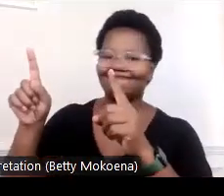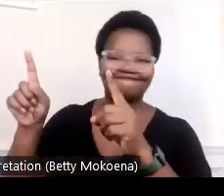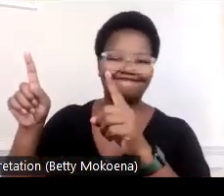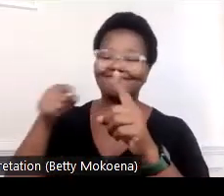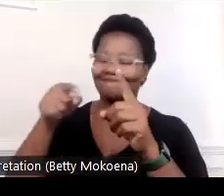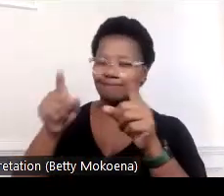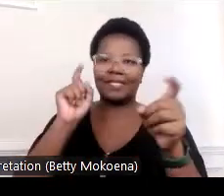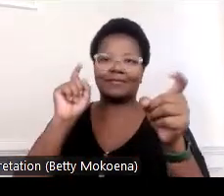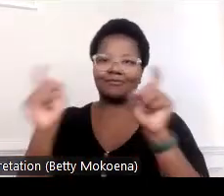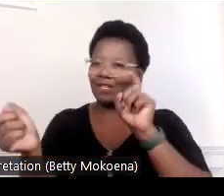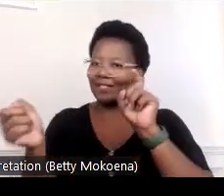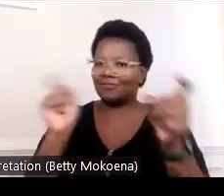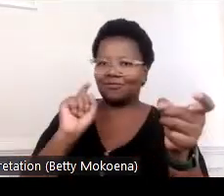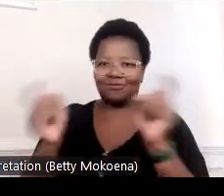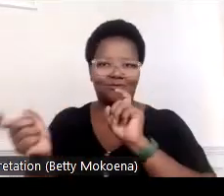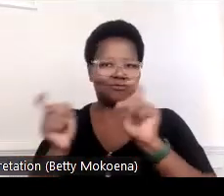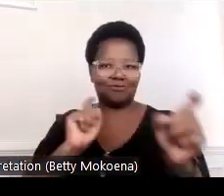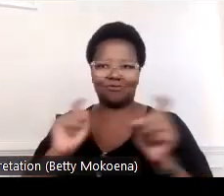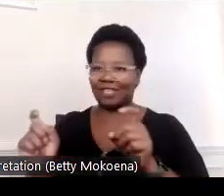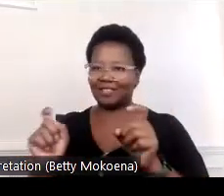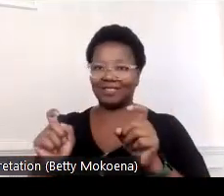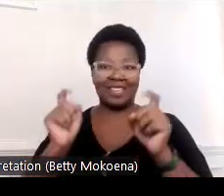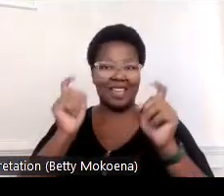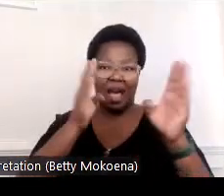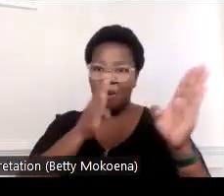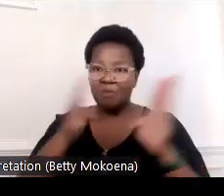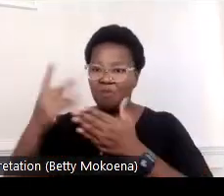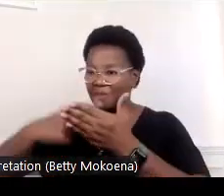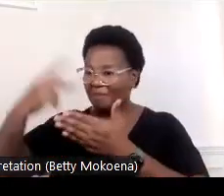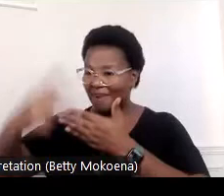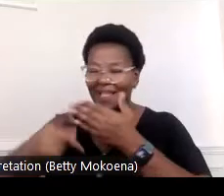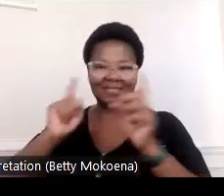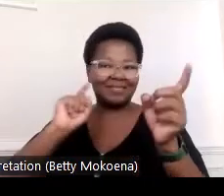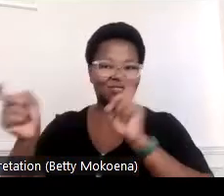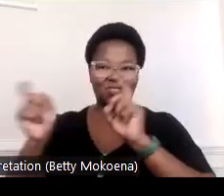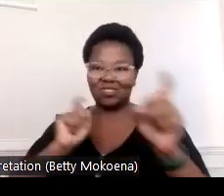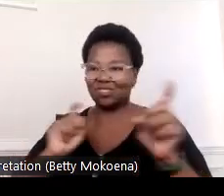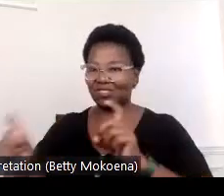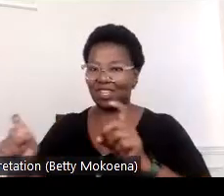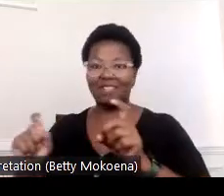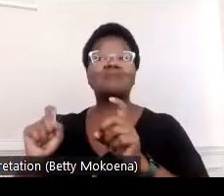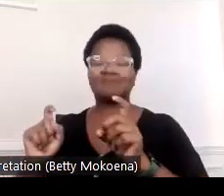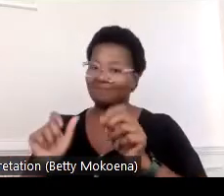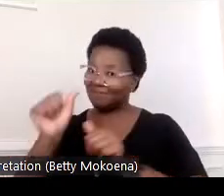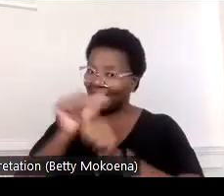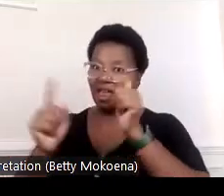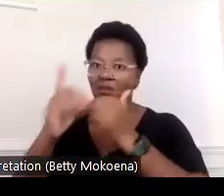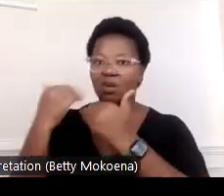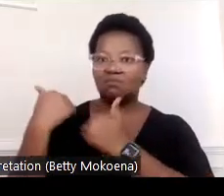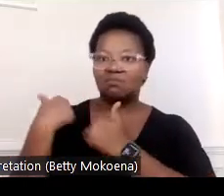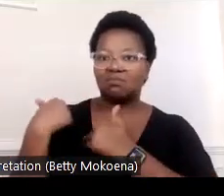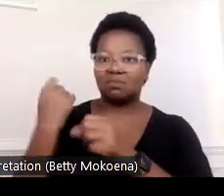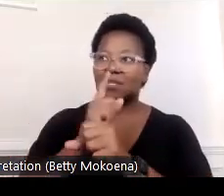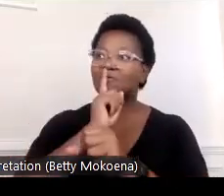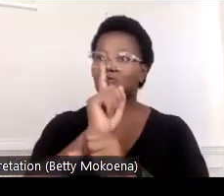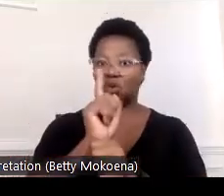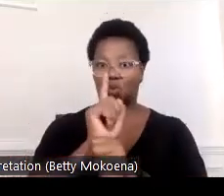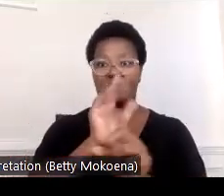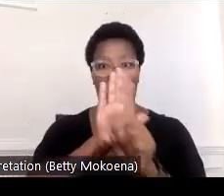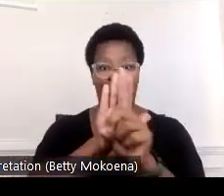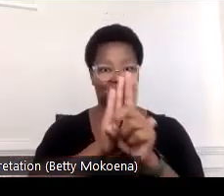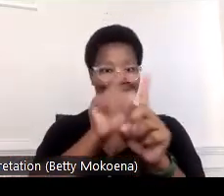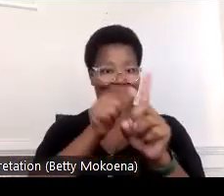plan central a las personas un documento vivo puede cambiar puede ser modificado ajustado y es el deber de todos